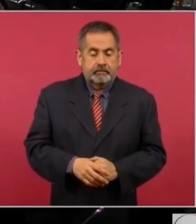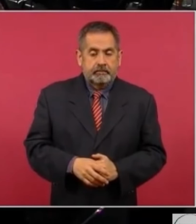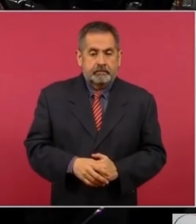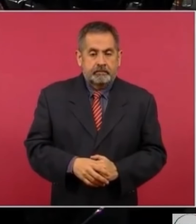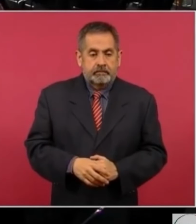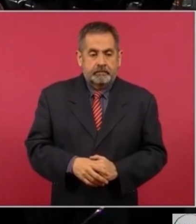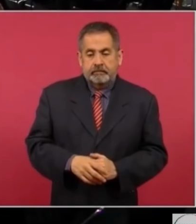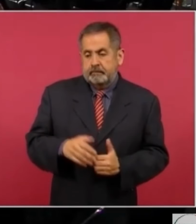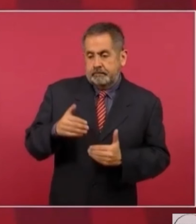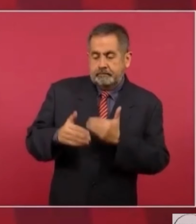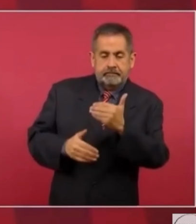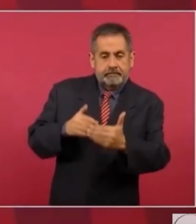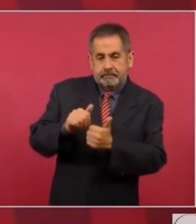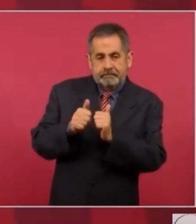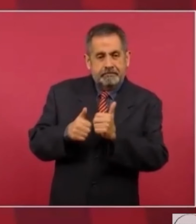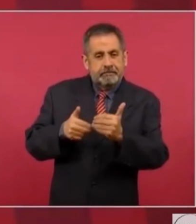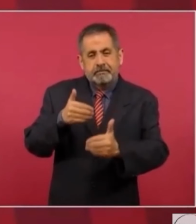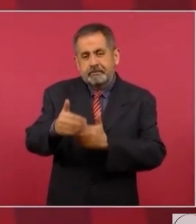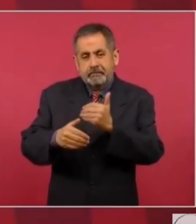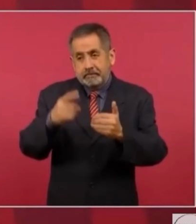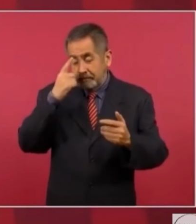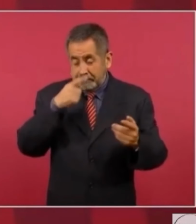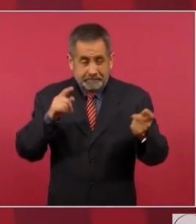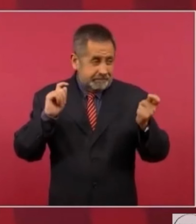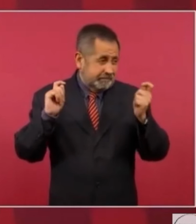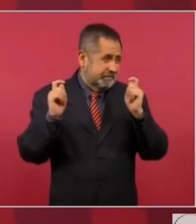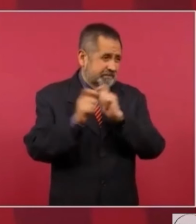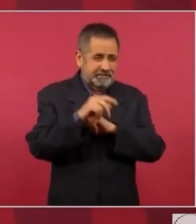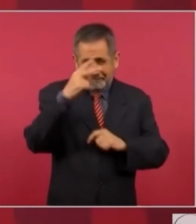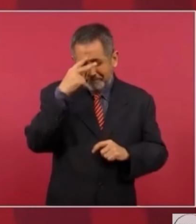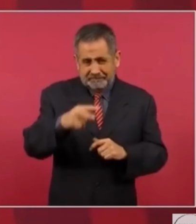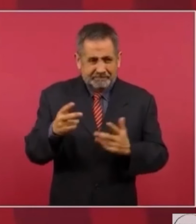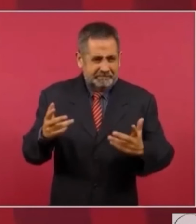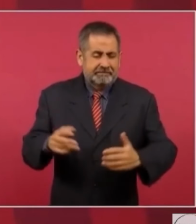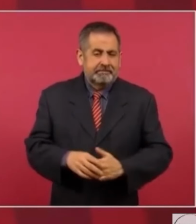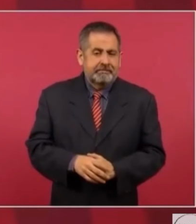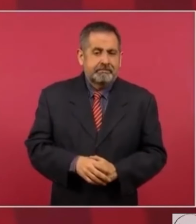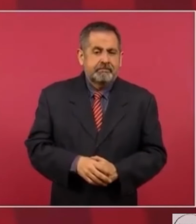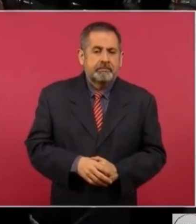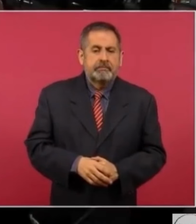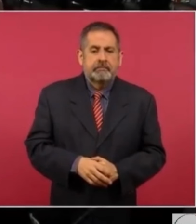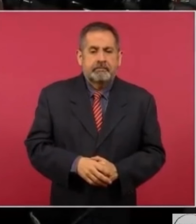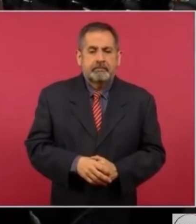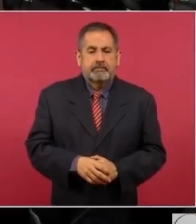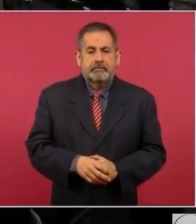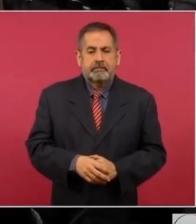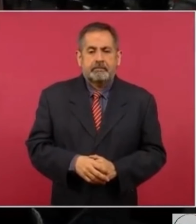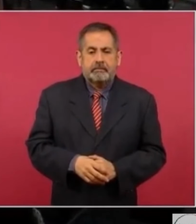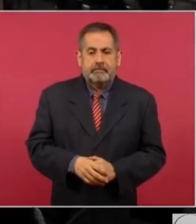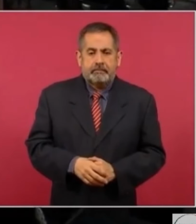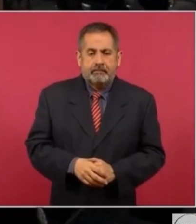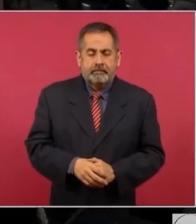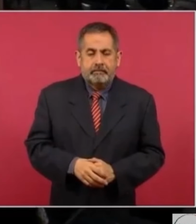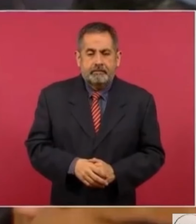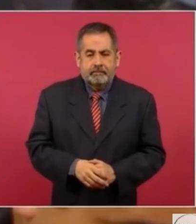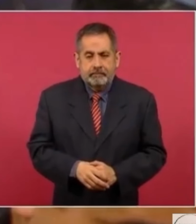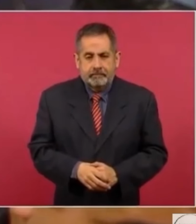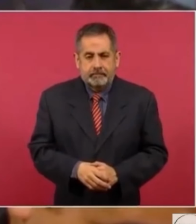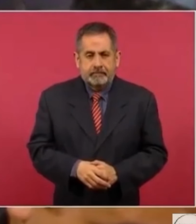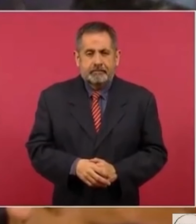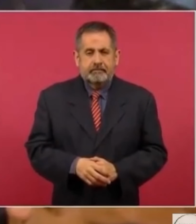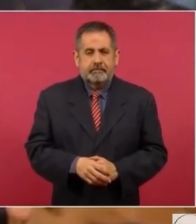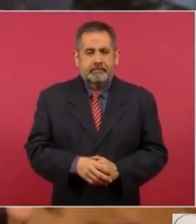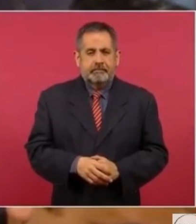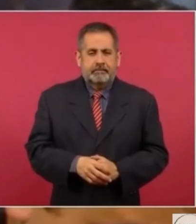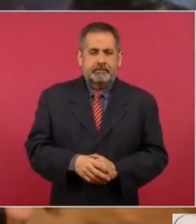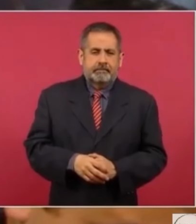El avance en la transformación de México. La marcha del silencio tuvo 1 millón de personas que se